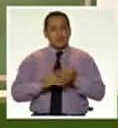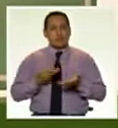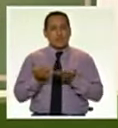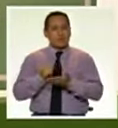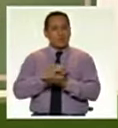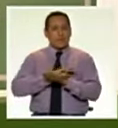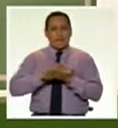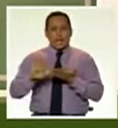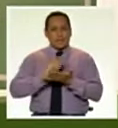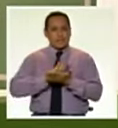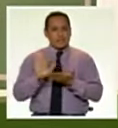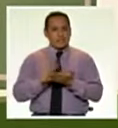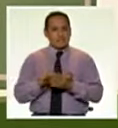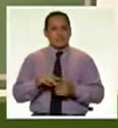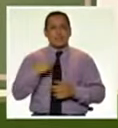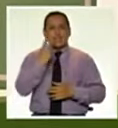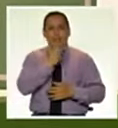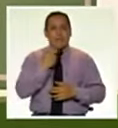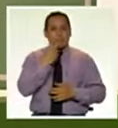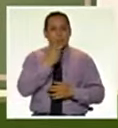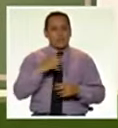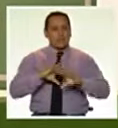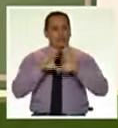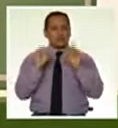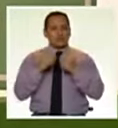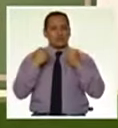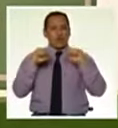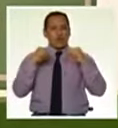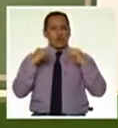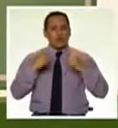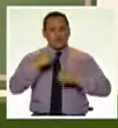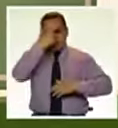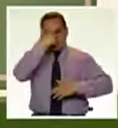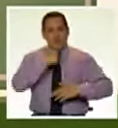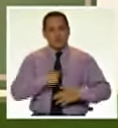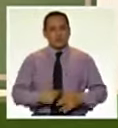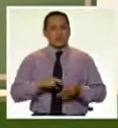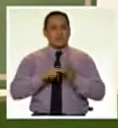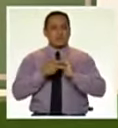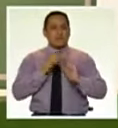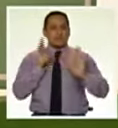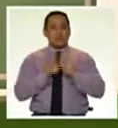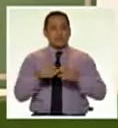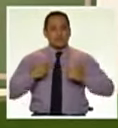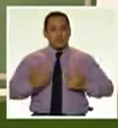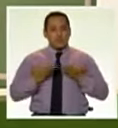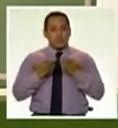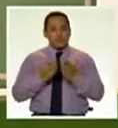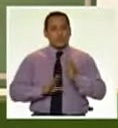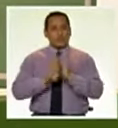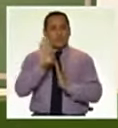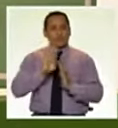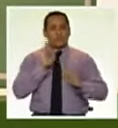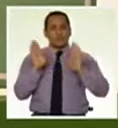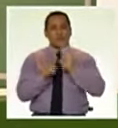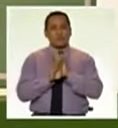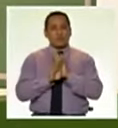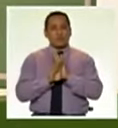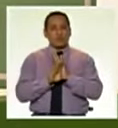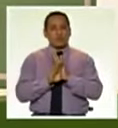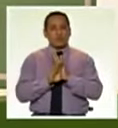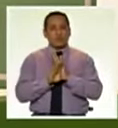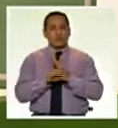gratuitamente, terapias en todo el área clínica. Estamos hablando que nosotros desarrollamos el área de